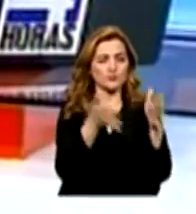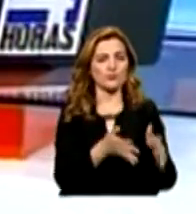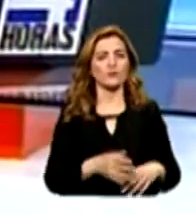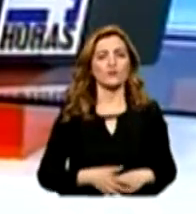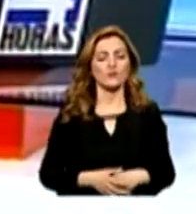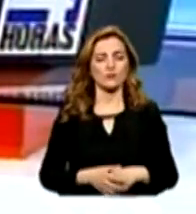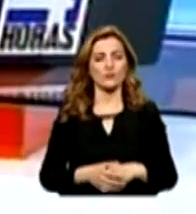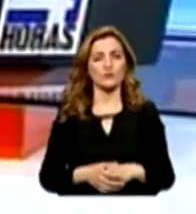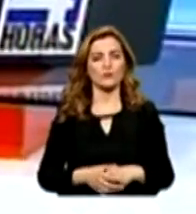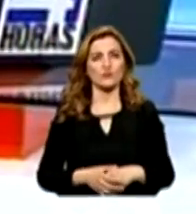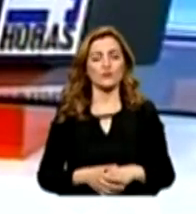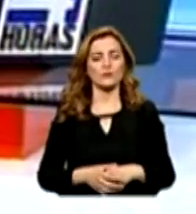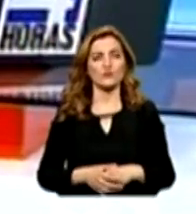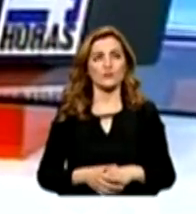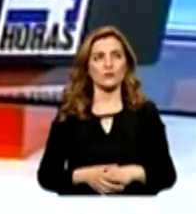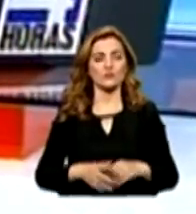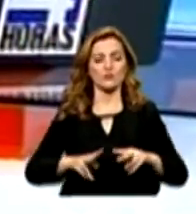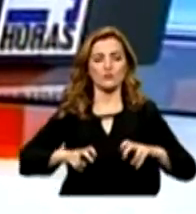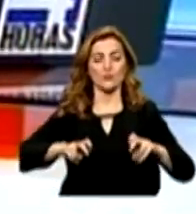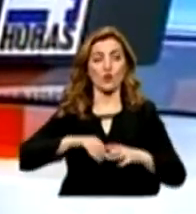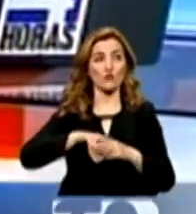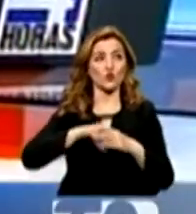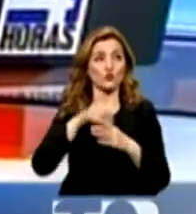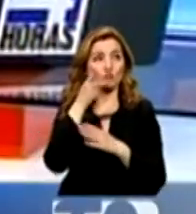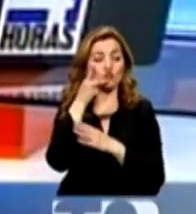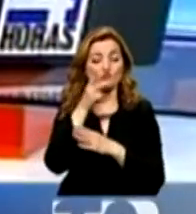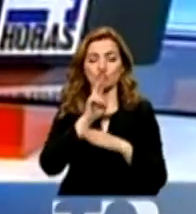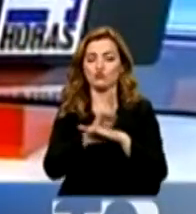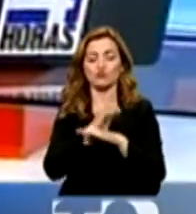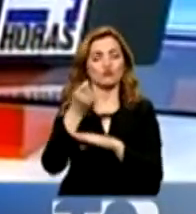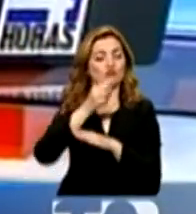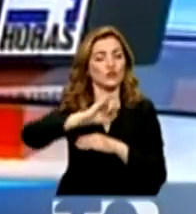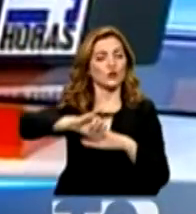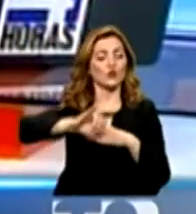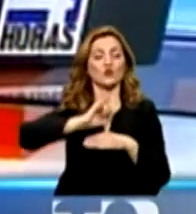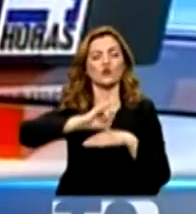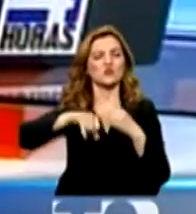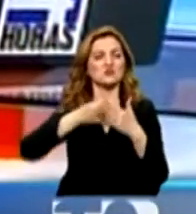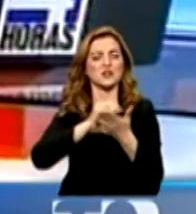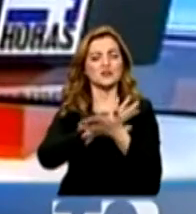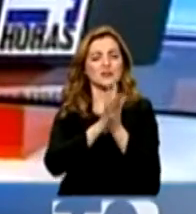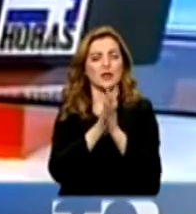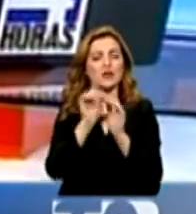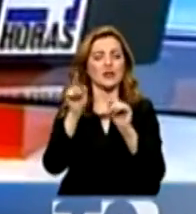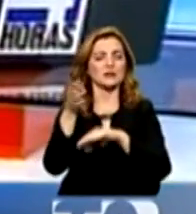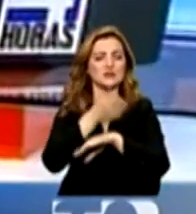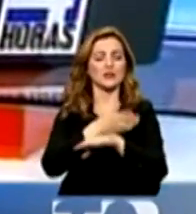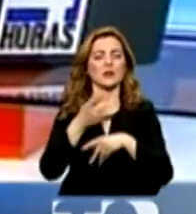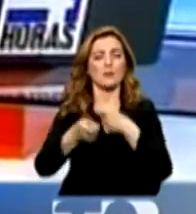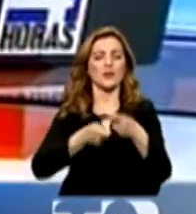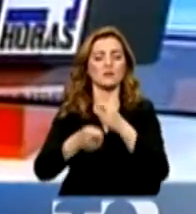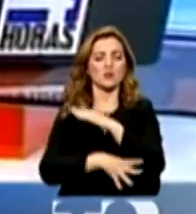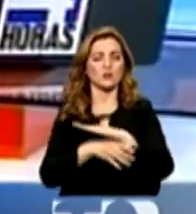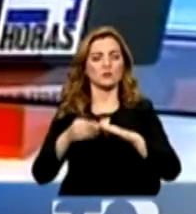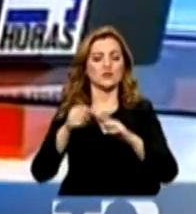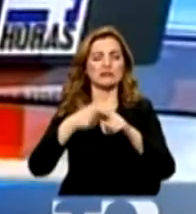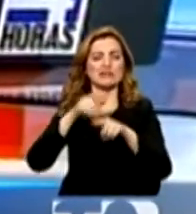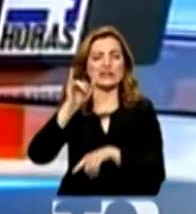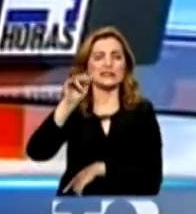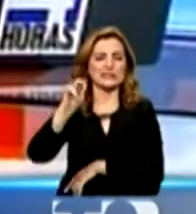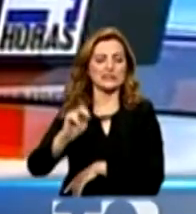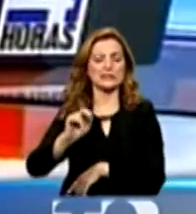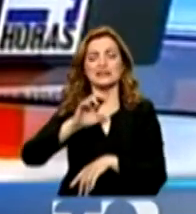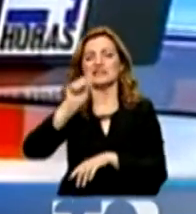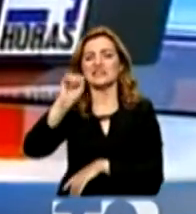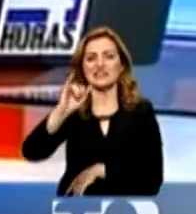Desde investigaciones por peculado, tras informes de Contraloría con indicios de responsabilidad penal por la preventa petrolera y el caso Zingue, hasta denuncia